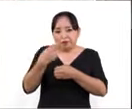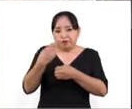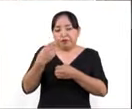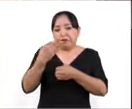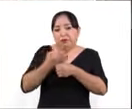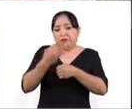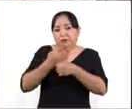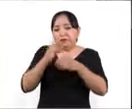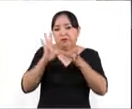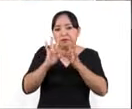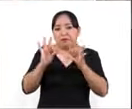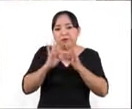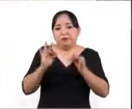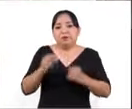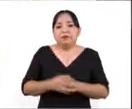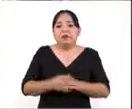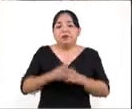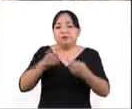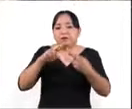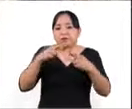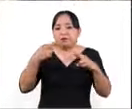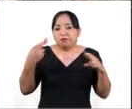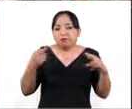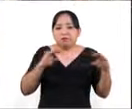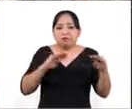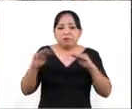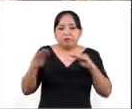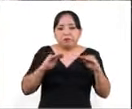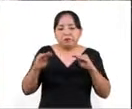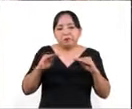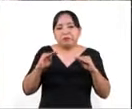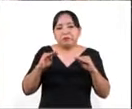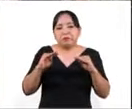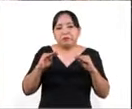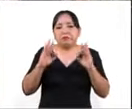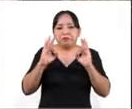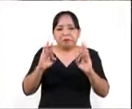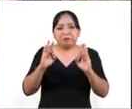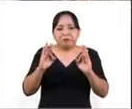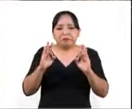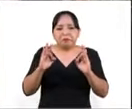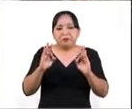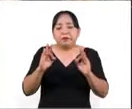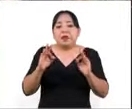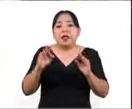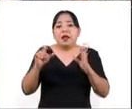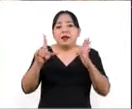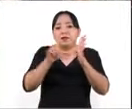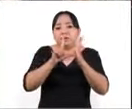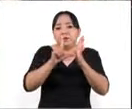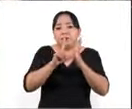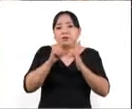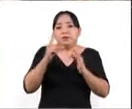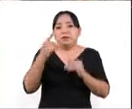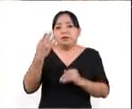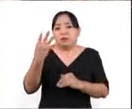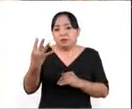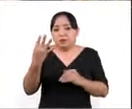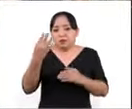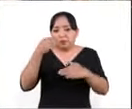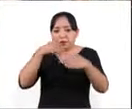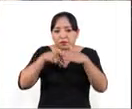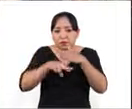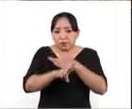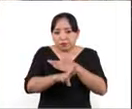La red de movilidad toda está funcionando, con excepción de la línea 4 del metro, que tiene